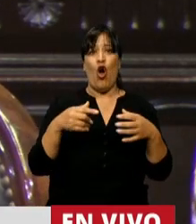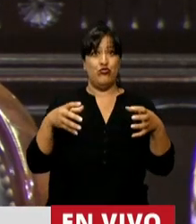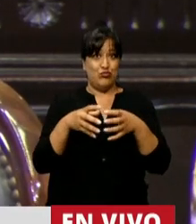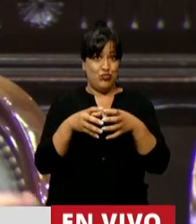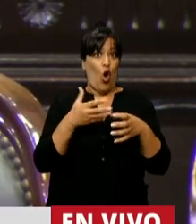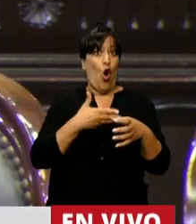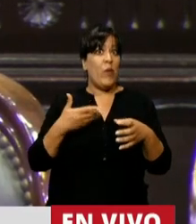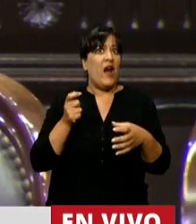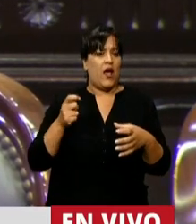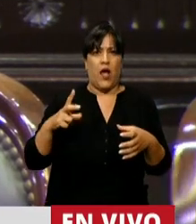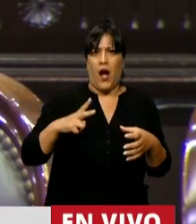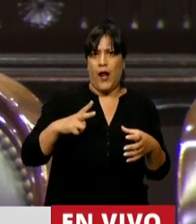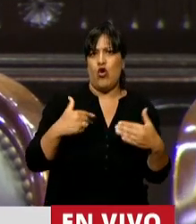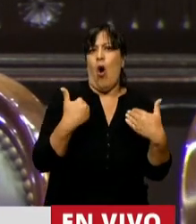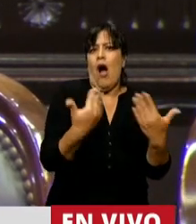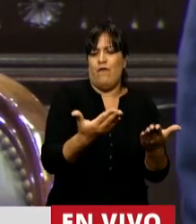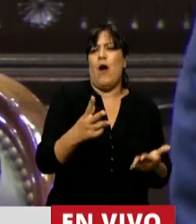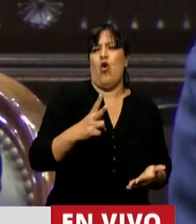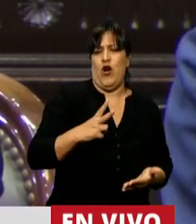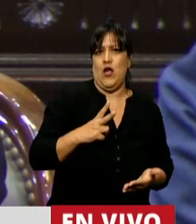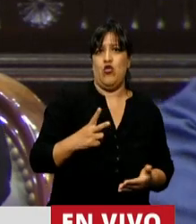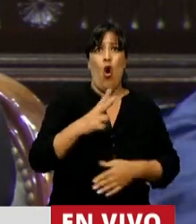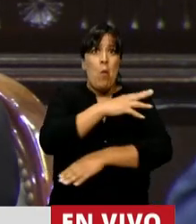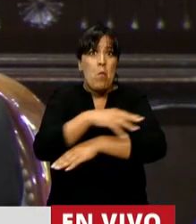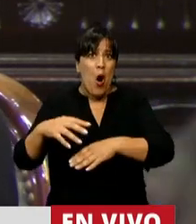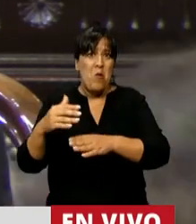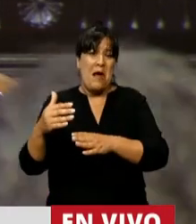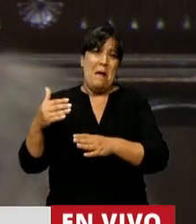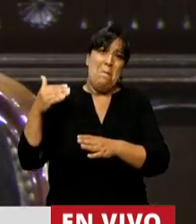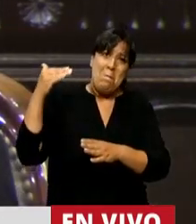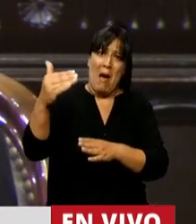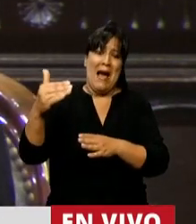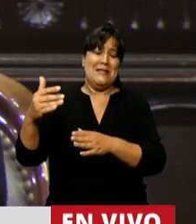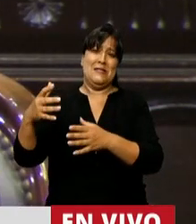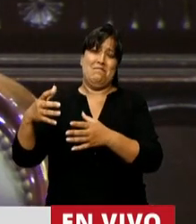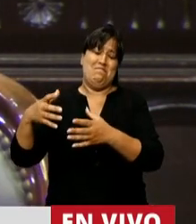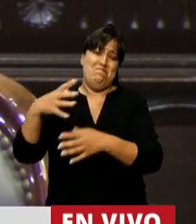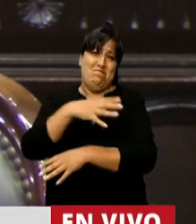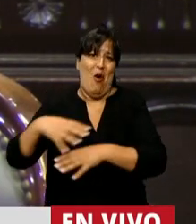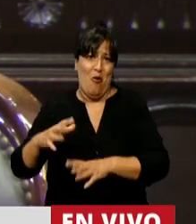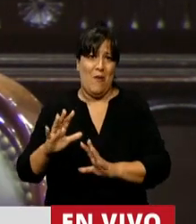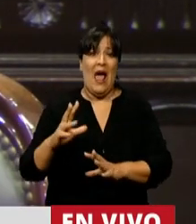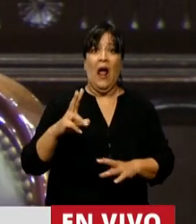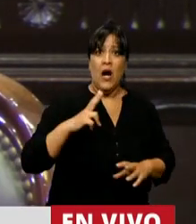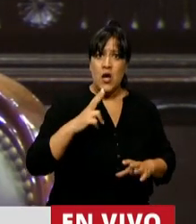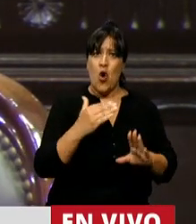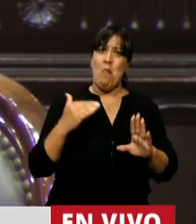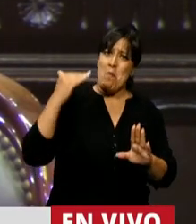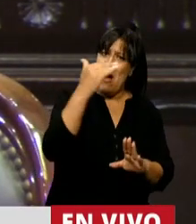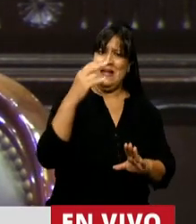ricos, donde los pobres quedaron más pobres y los ricos mucho más ricos, donde